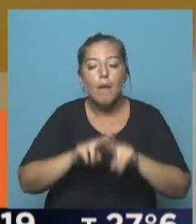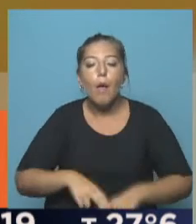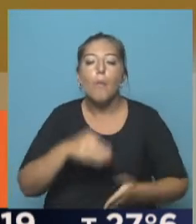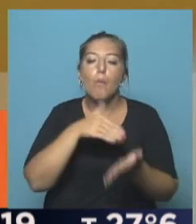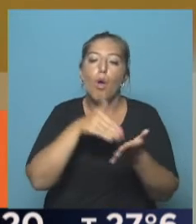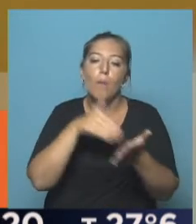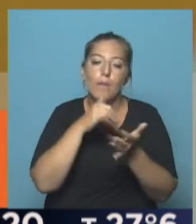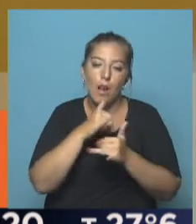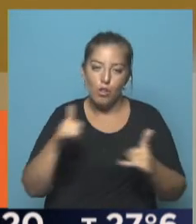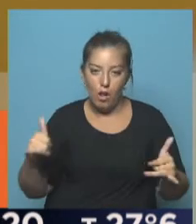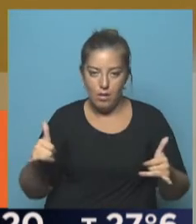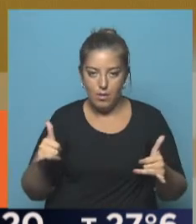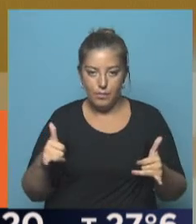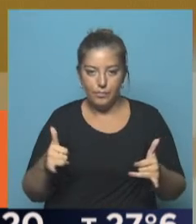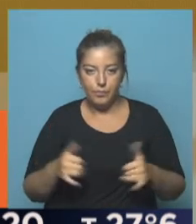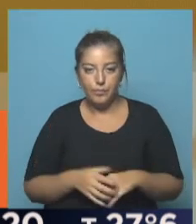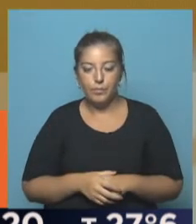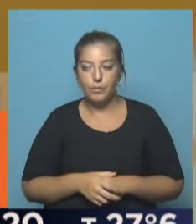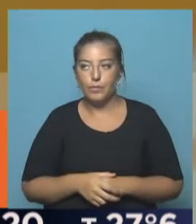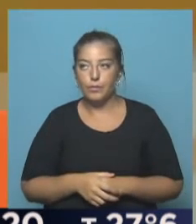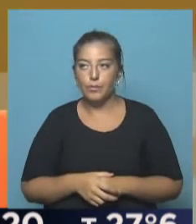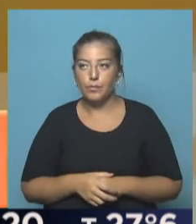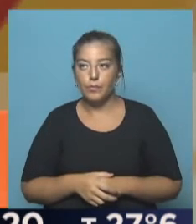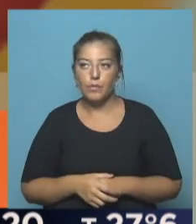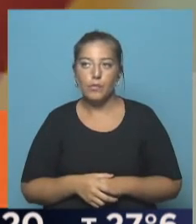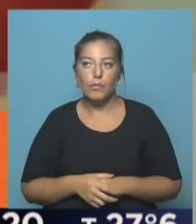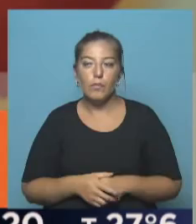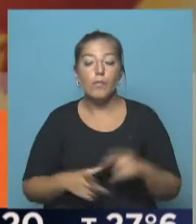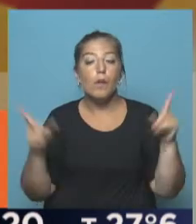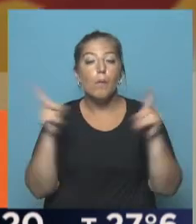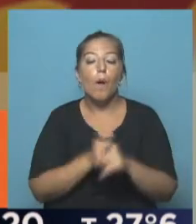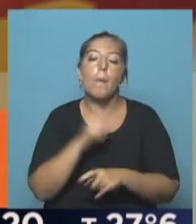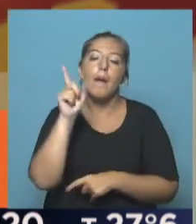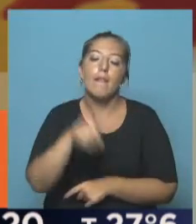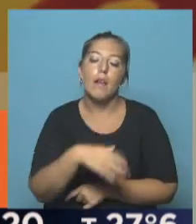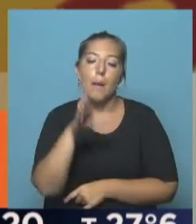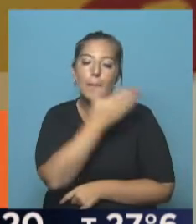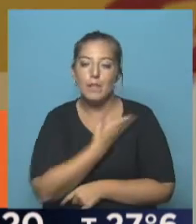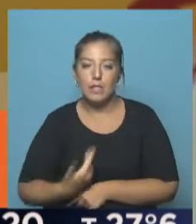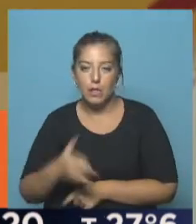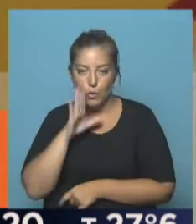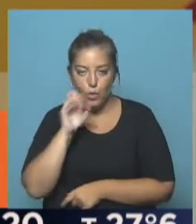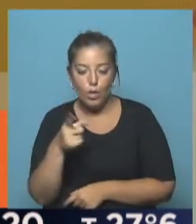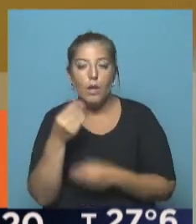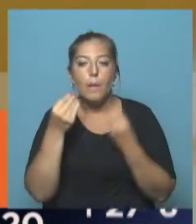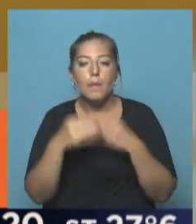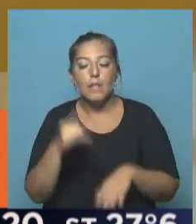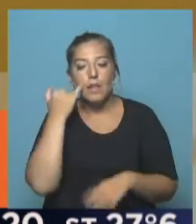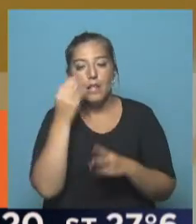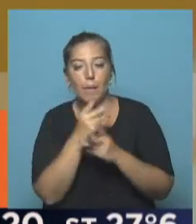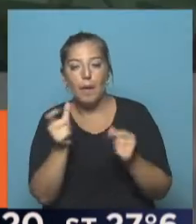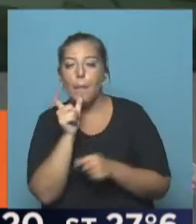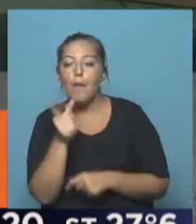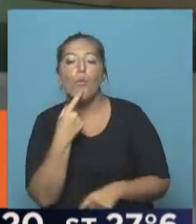electorales. El problema que está generando el presidente de los Estados Unidos empieza y termina con la